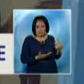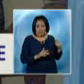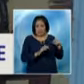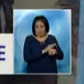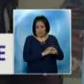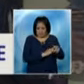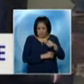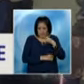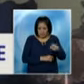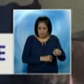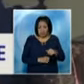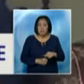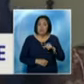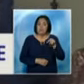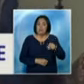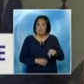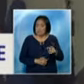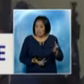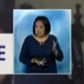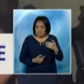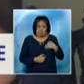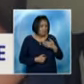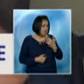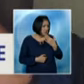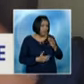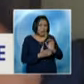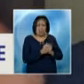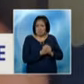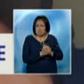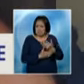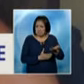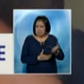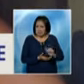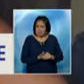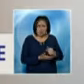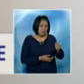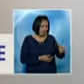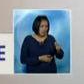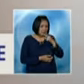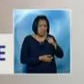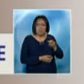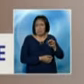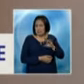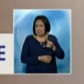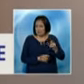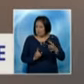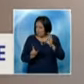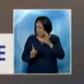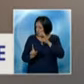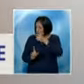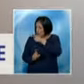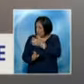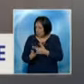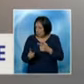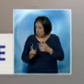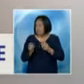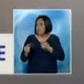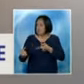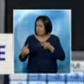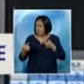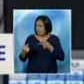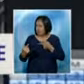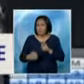crimen. Este, de quien solo se sabe que era amigo de una furiosa Marisela, habría estado buscando a Ruiz para saldar